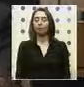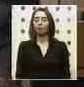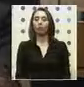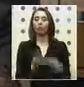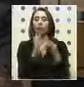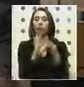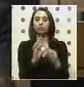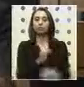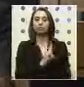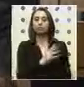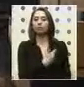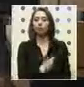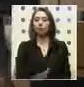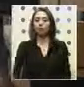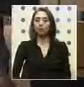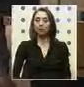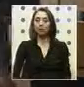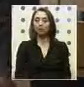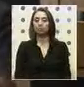Gracias, señor presidente.